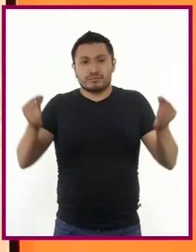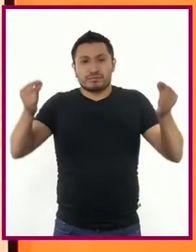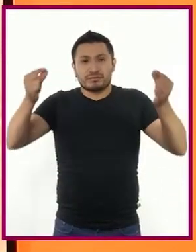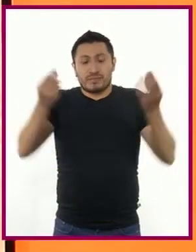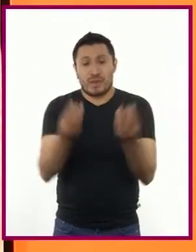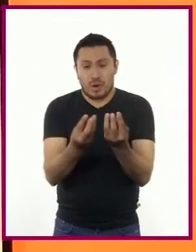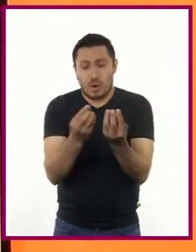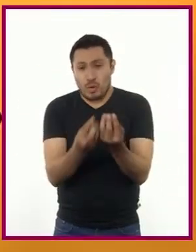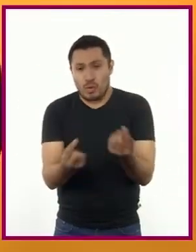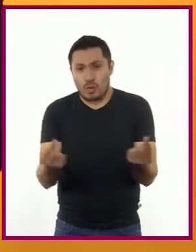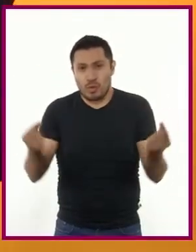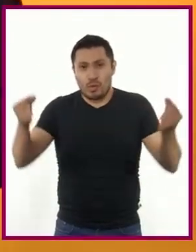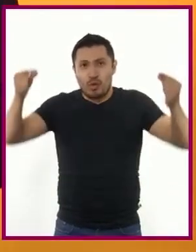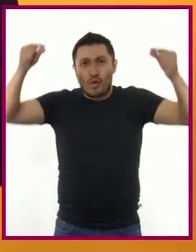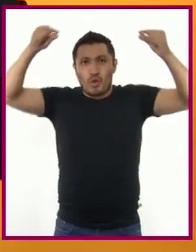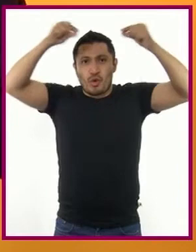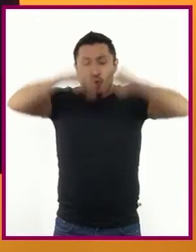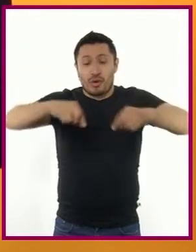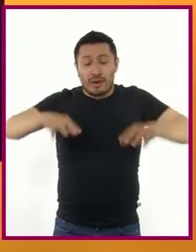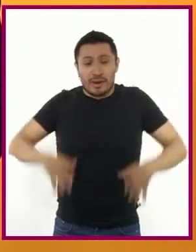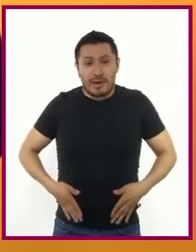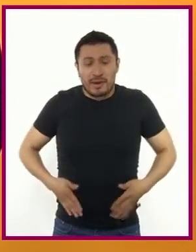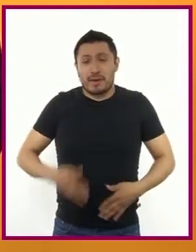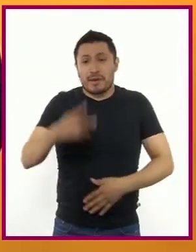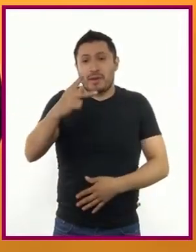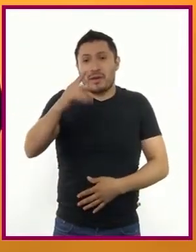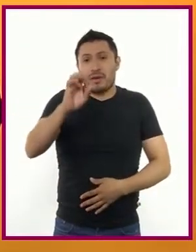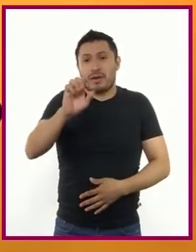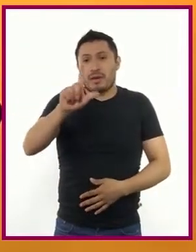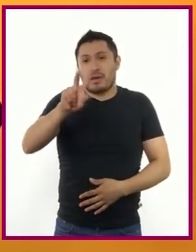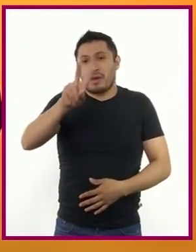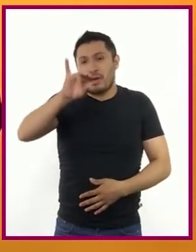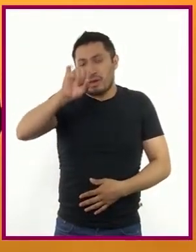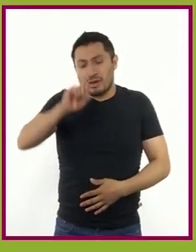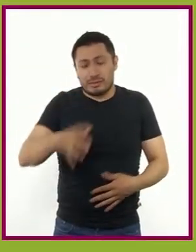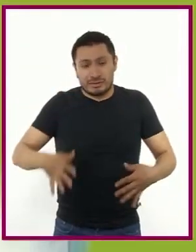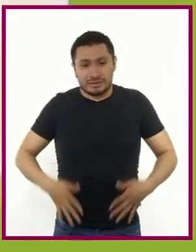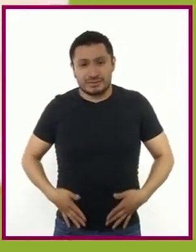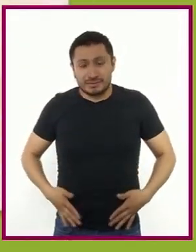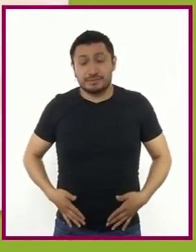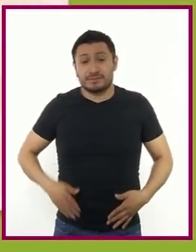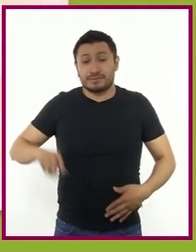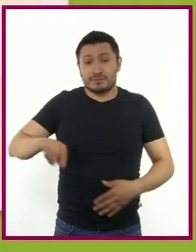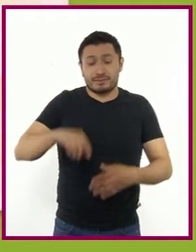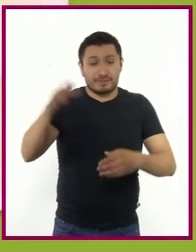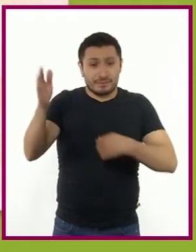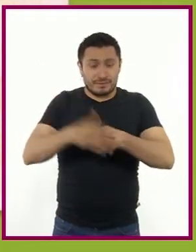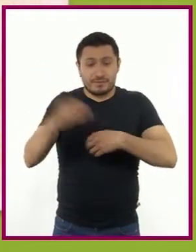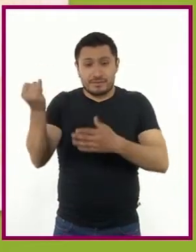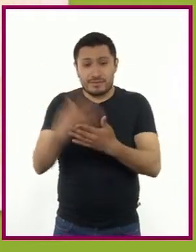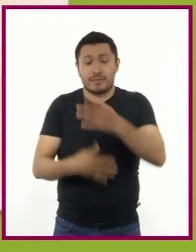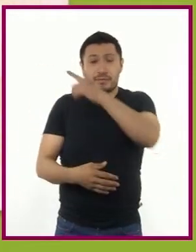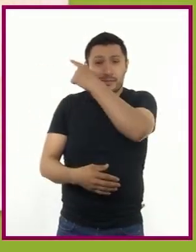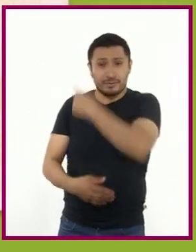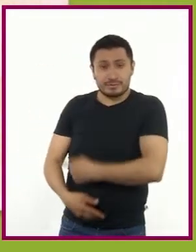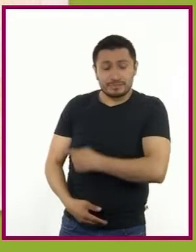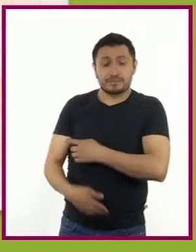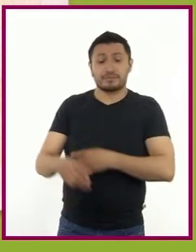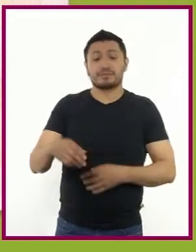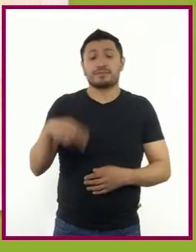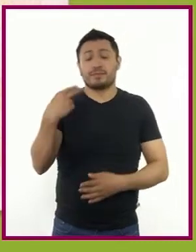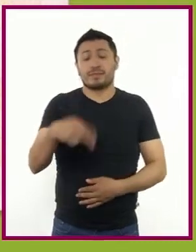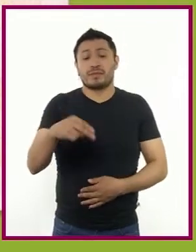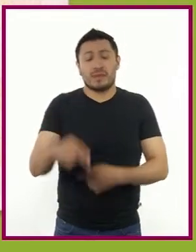llegan a la pelvis. La siguiente imagen que vamos a colocar es vesículas